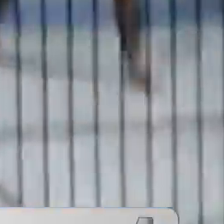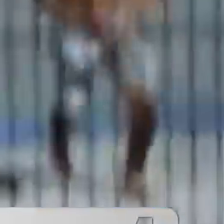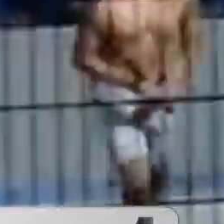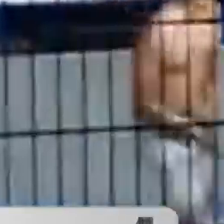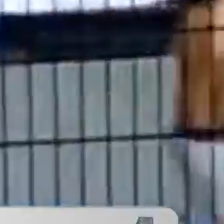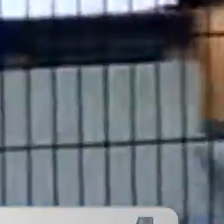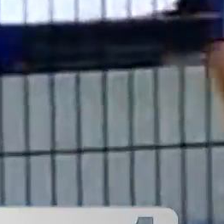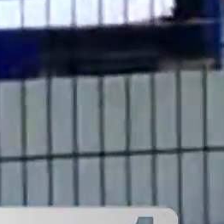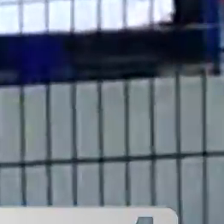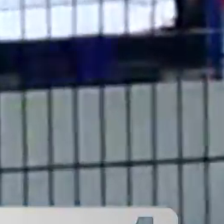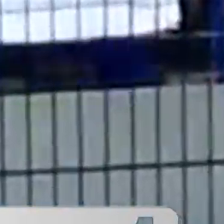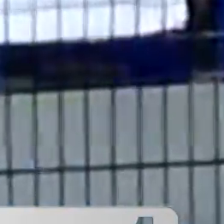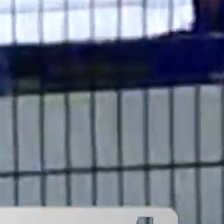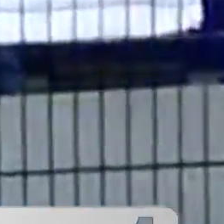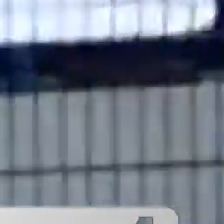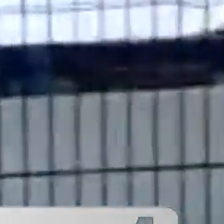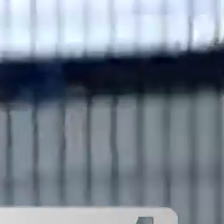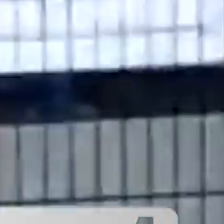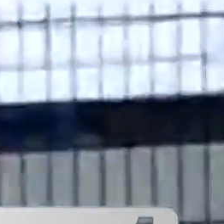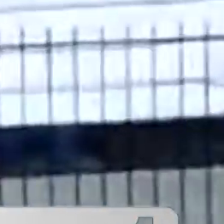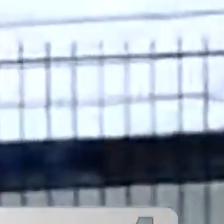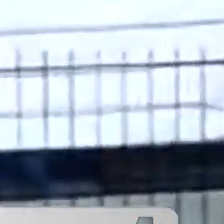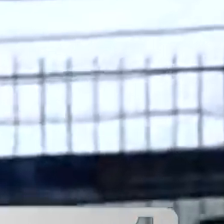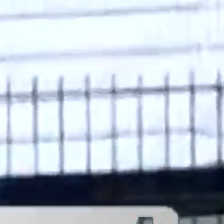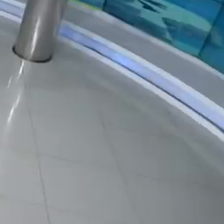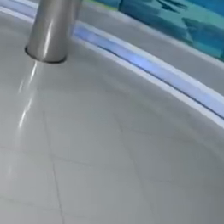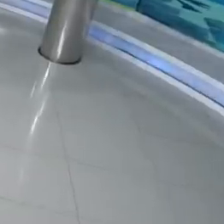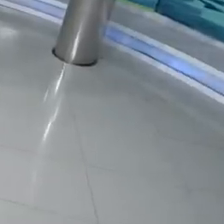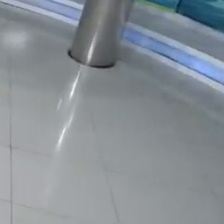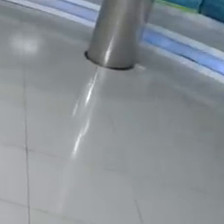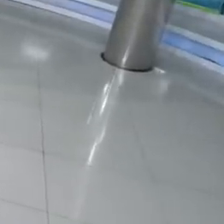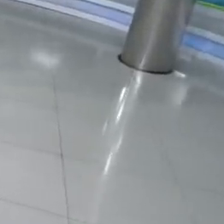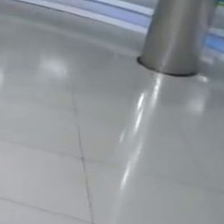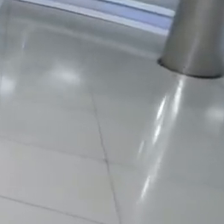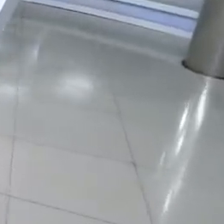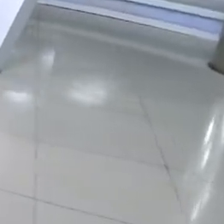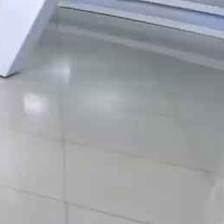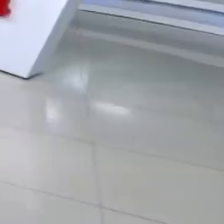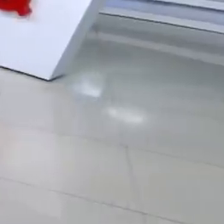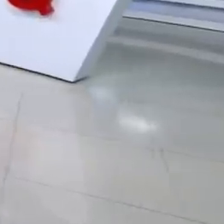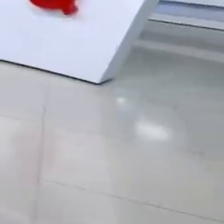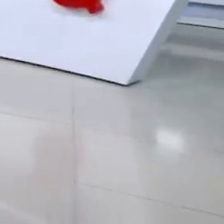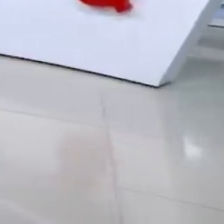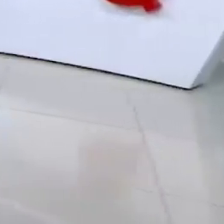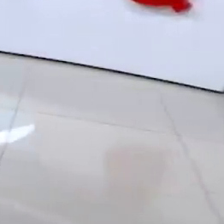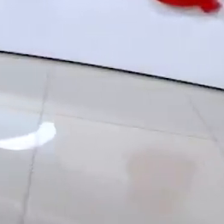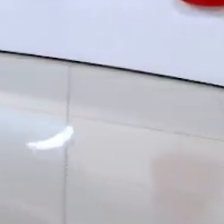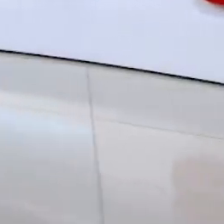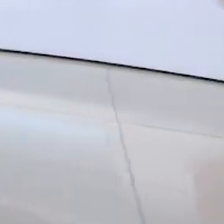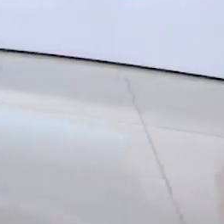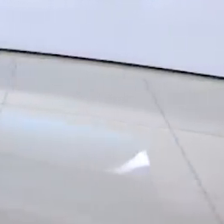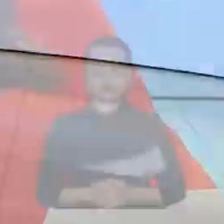batazo agreden a joven en barrio de Barranquilla. Con Luisa Tobo.